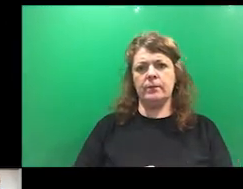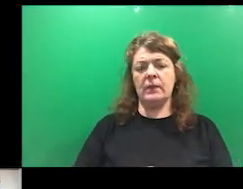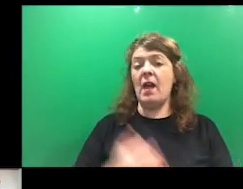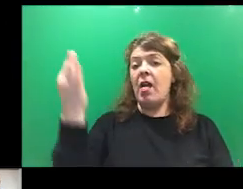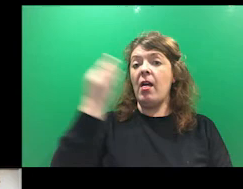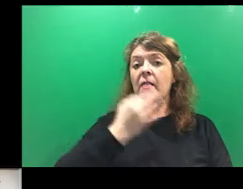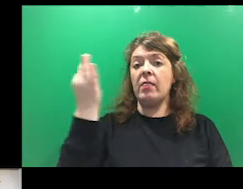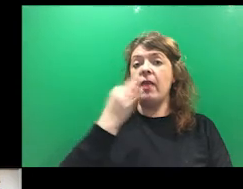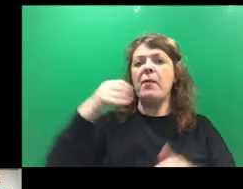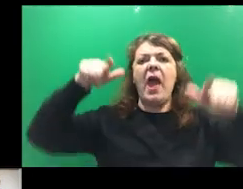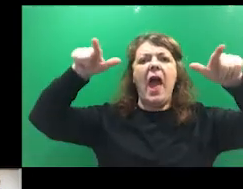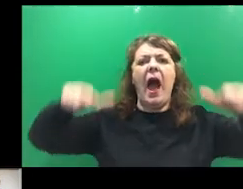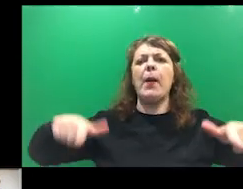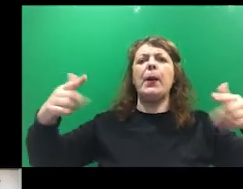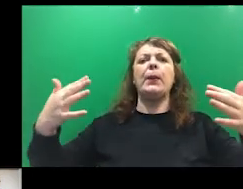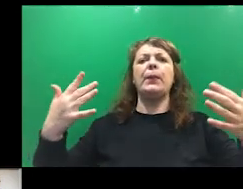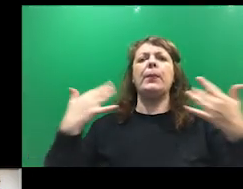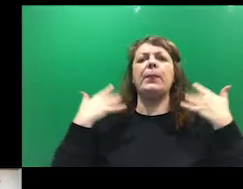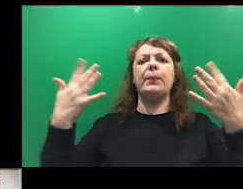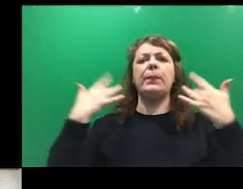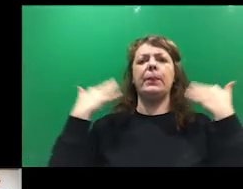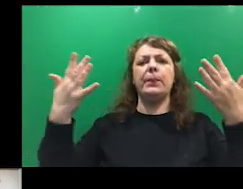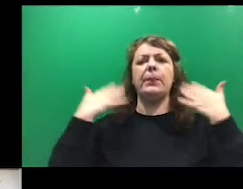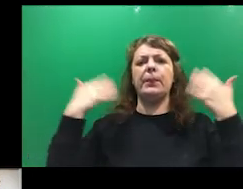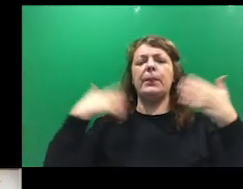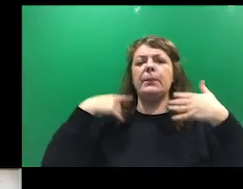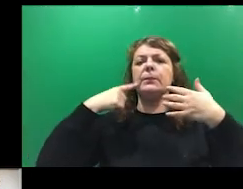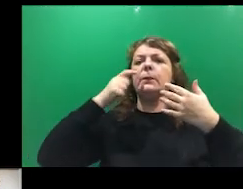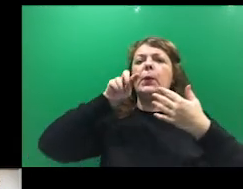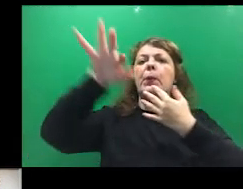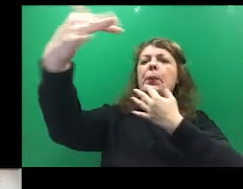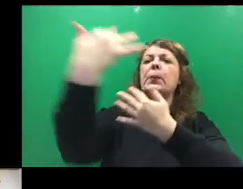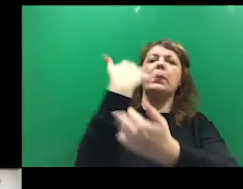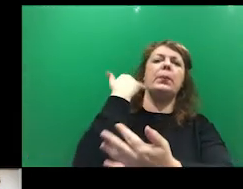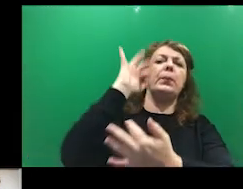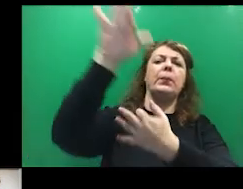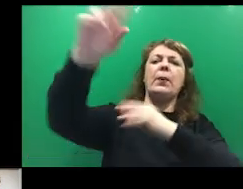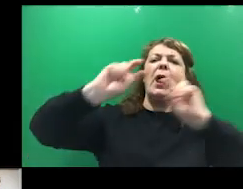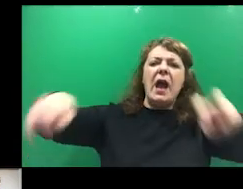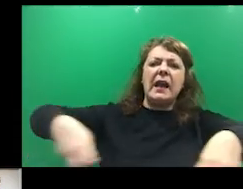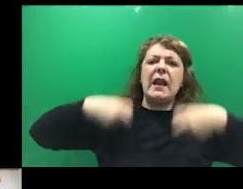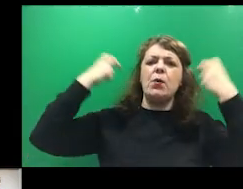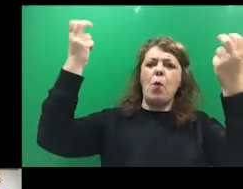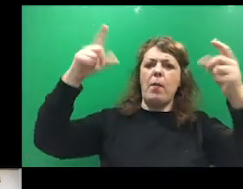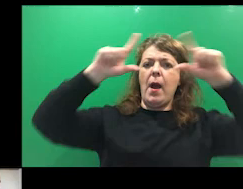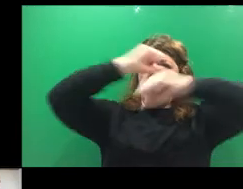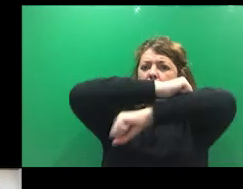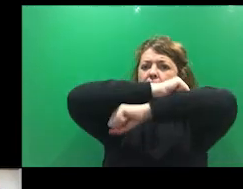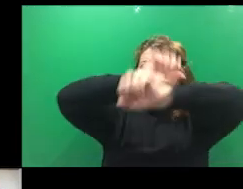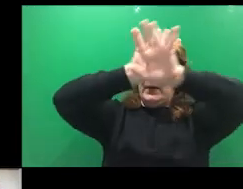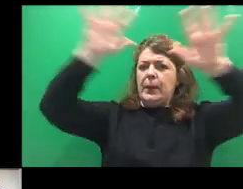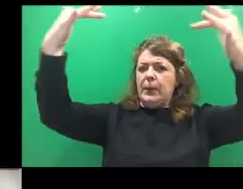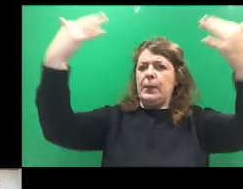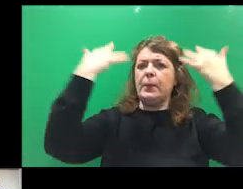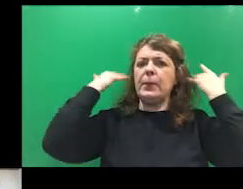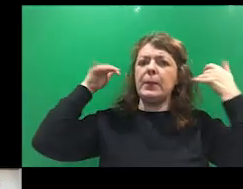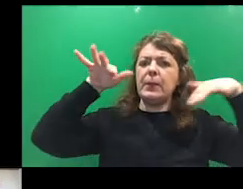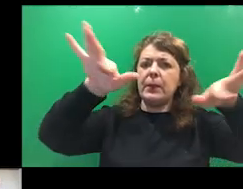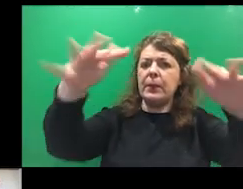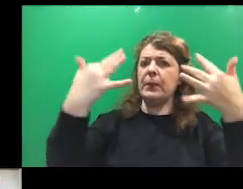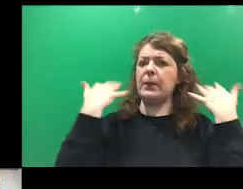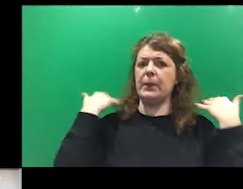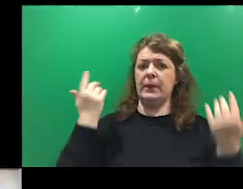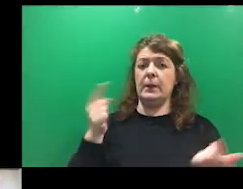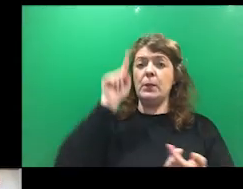aerosoles posible. Tener siempre el aula bien ventilada, de manera que se renueve el aire con el de fuera,